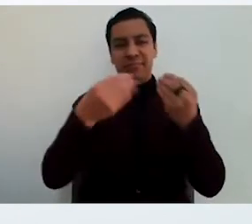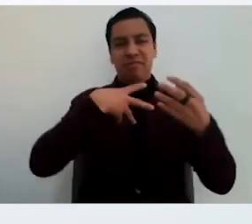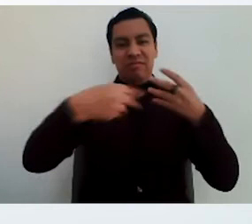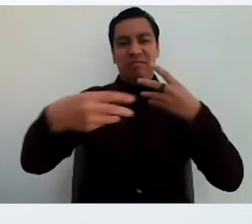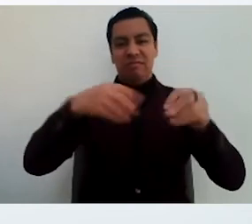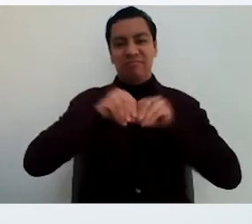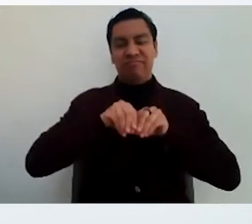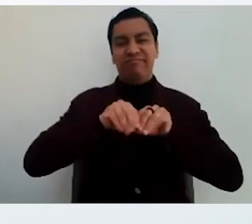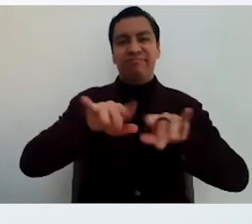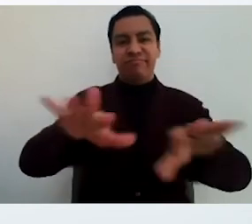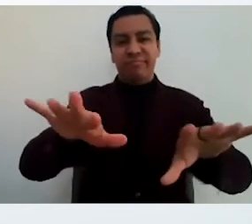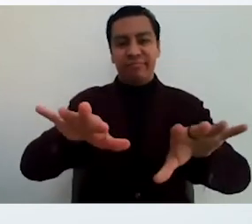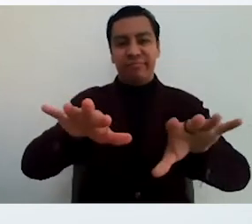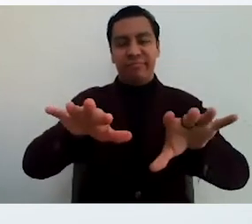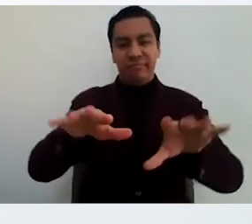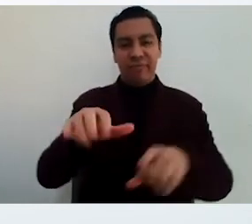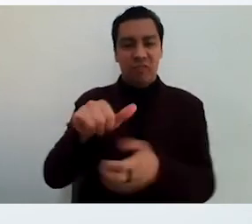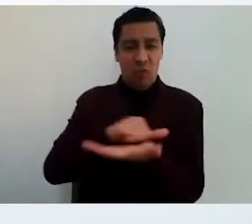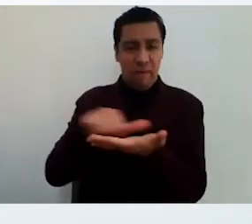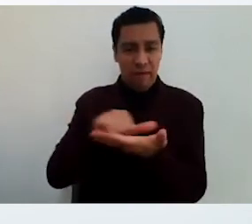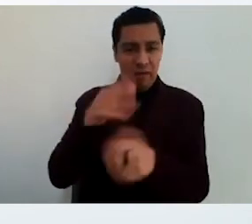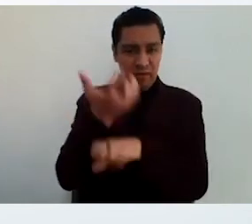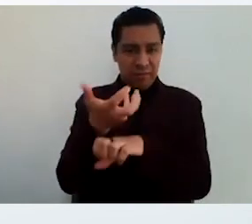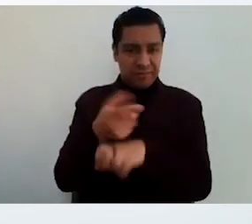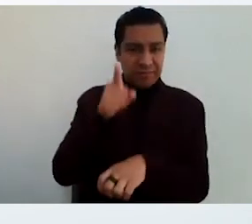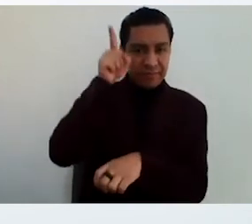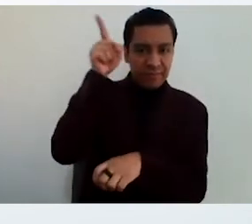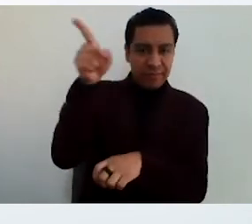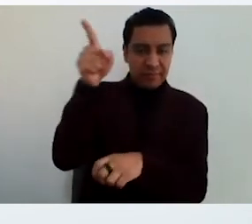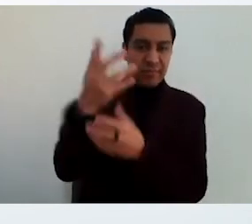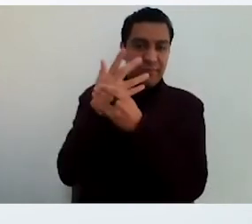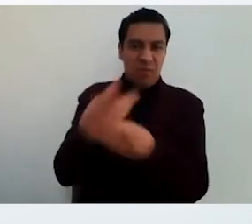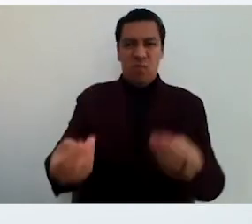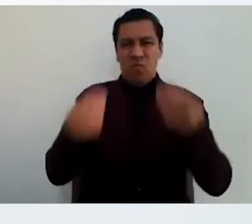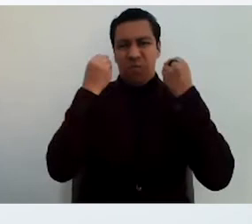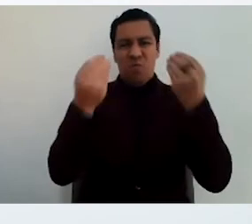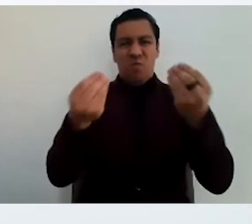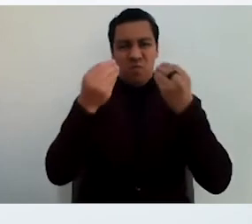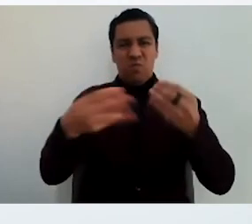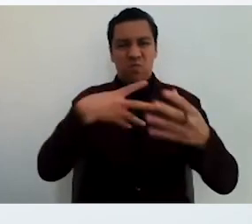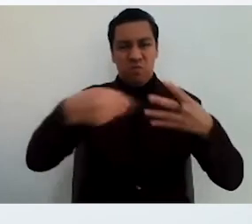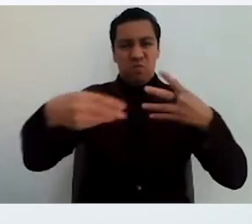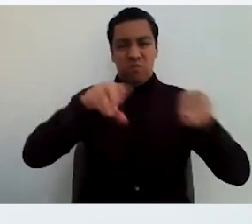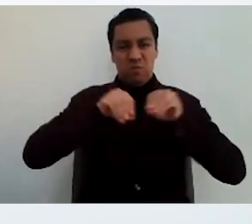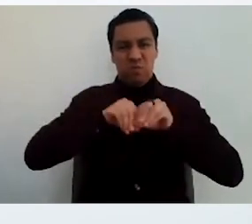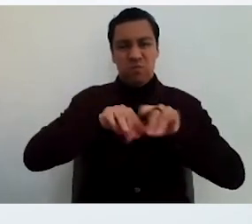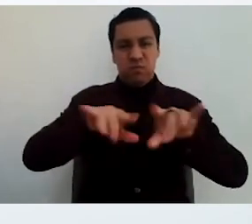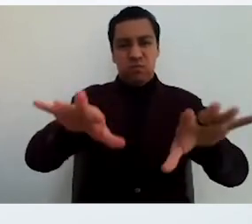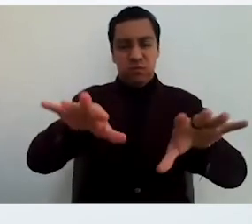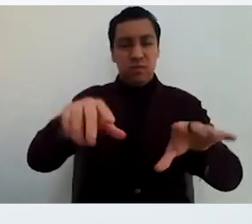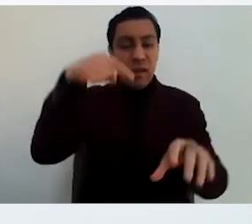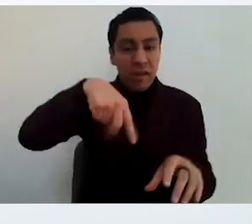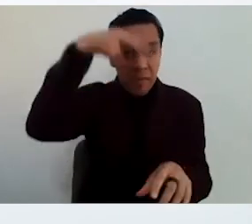no podríamos tener más que Nueva York. O más bien, no podríamos tener más personas protegidas que Nueva